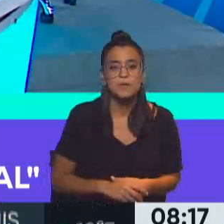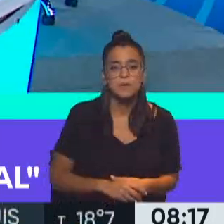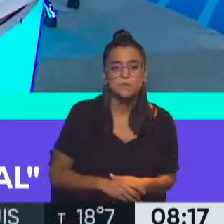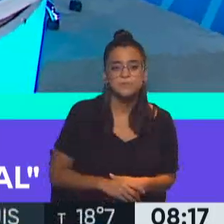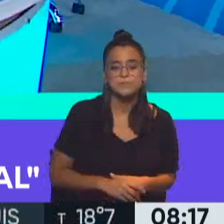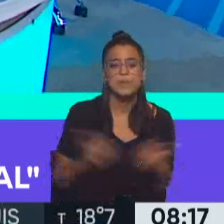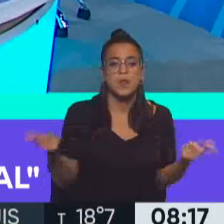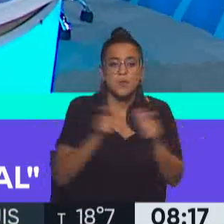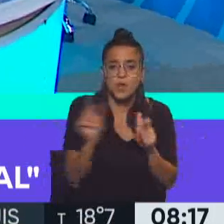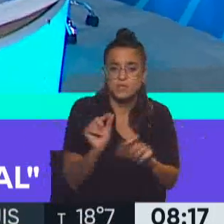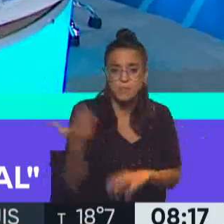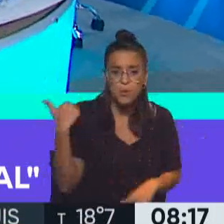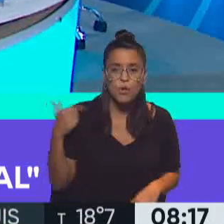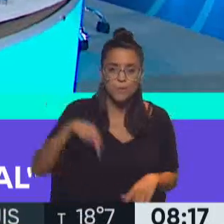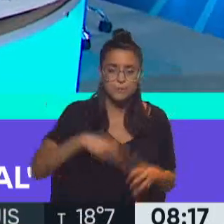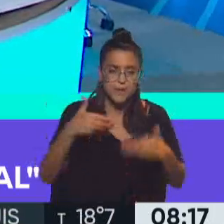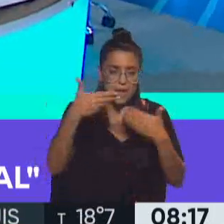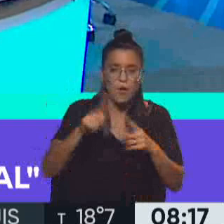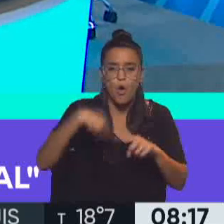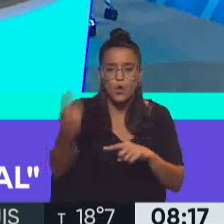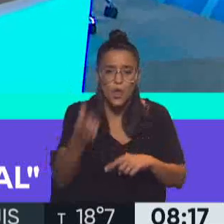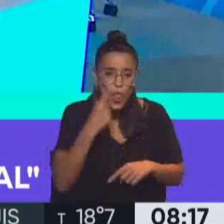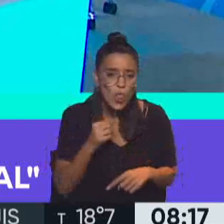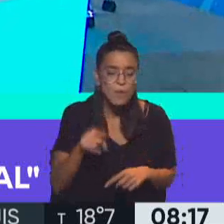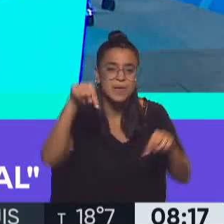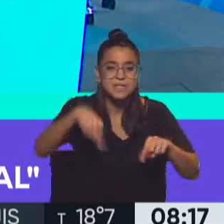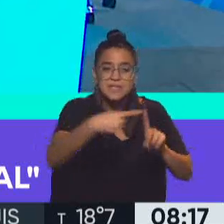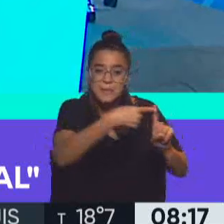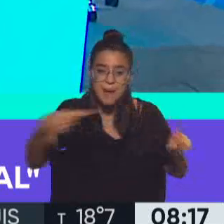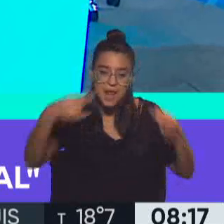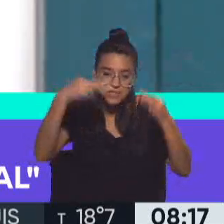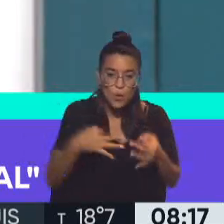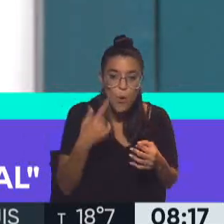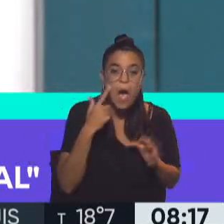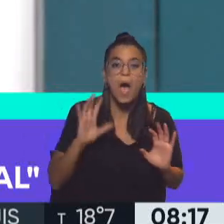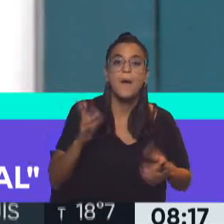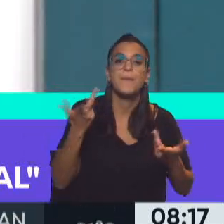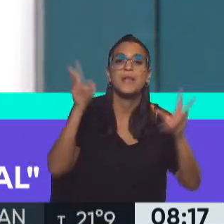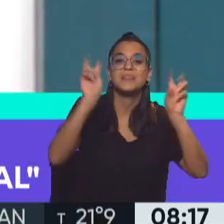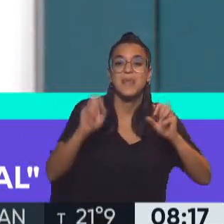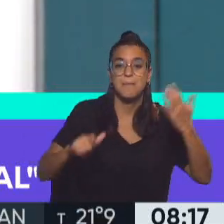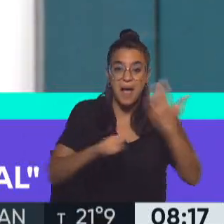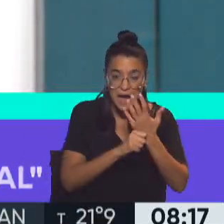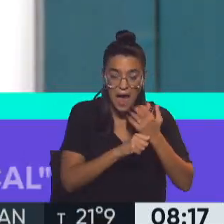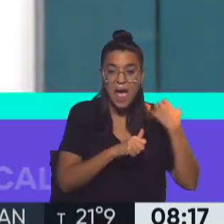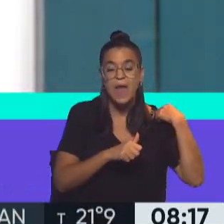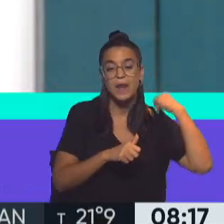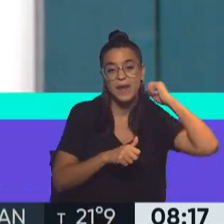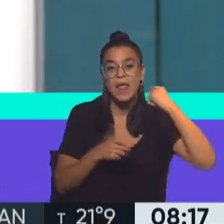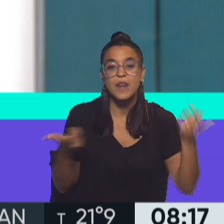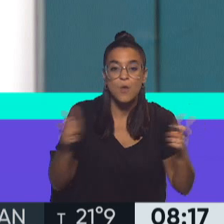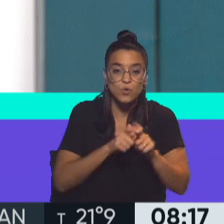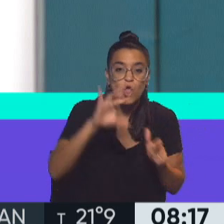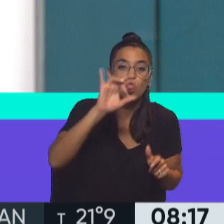Hay una reunión en las últimas horas y eso lo vamos a dejar para otro día porque en esta semana seguramente habrá definiciones con el tema carne, ¿no? Se reunió la mesa de enlace con